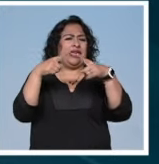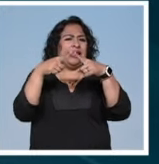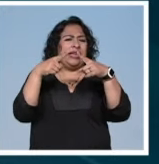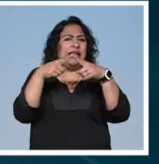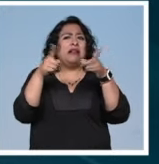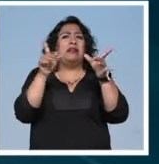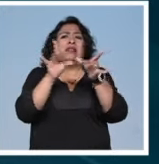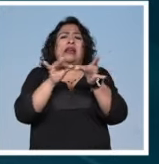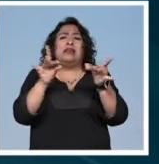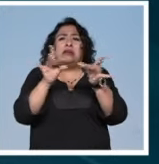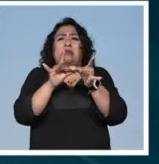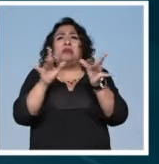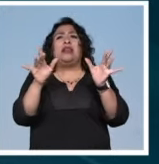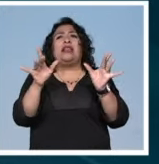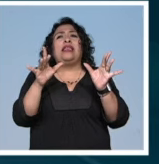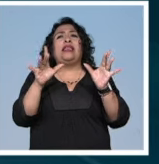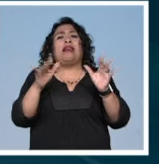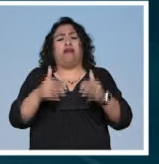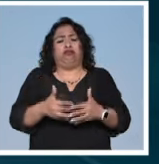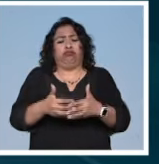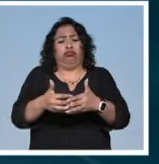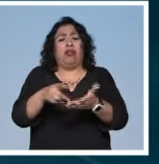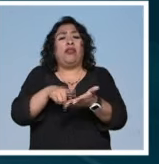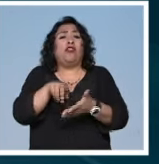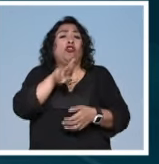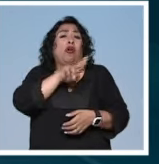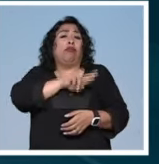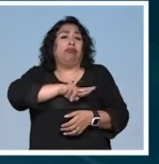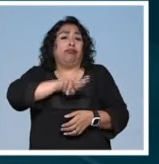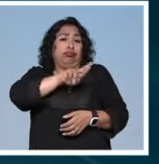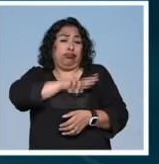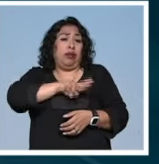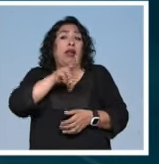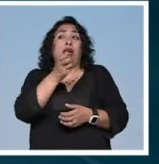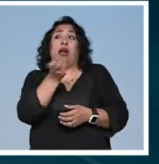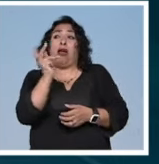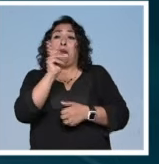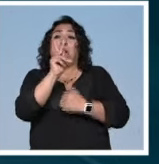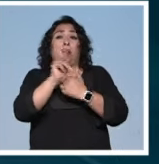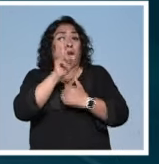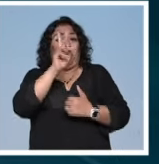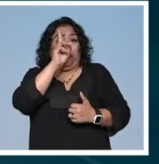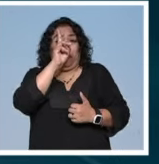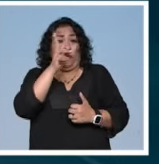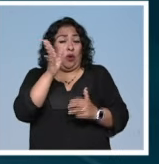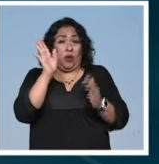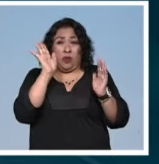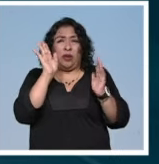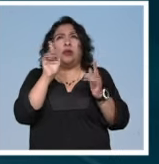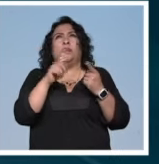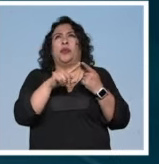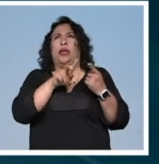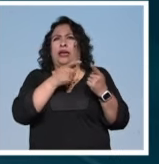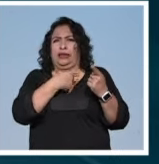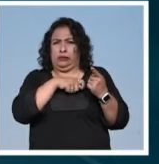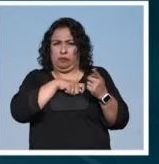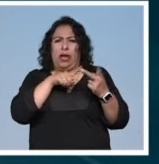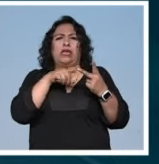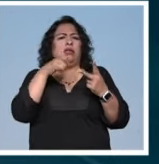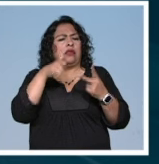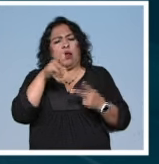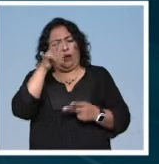lo que describe como úteros de alquiler y destacó que en algunos países prohíben esta práctica, como en España o en